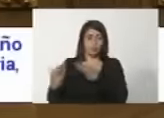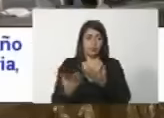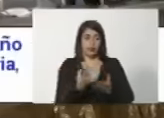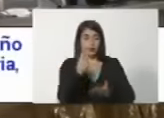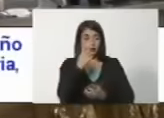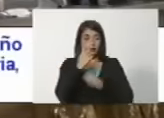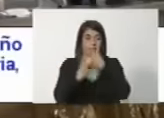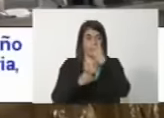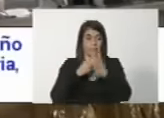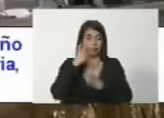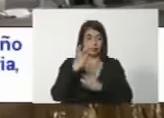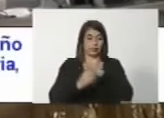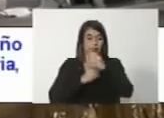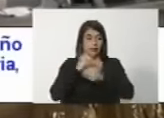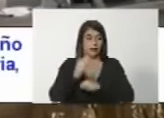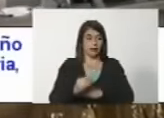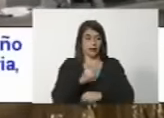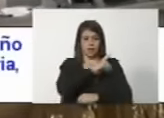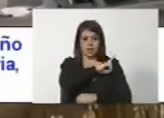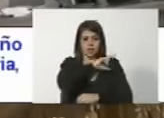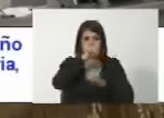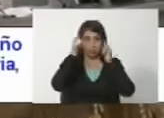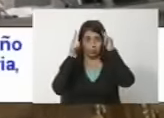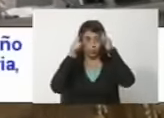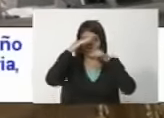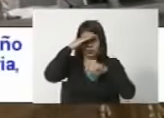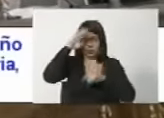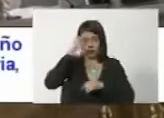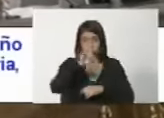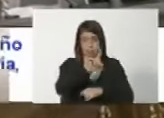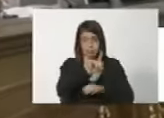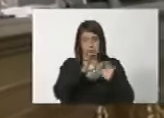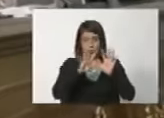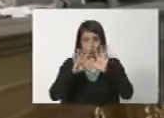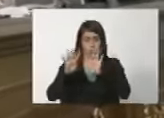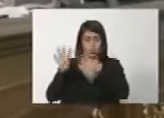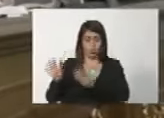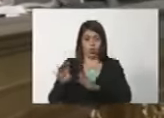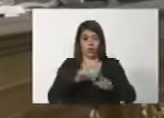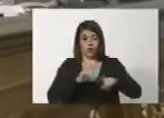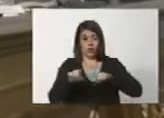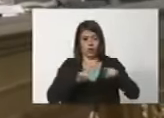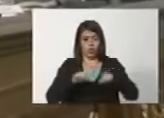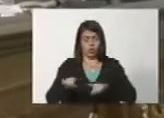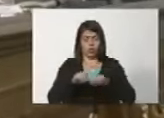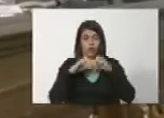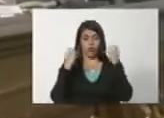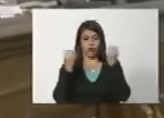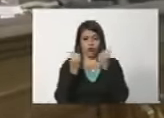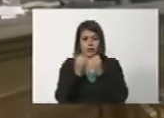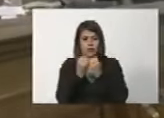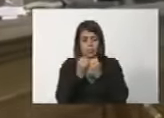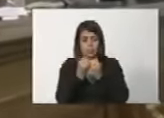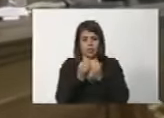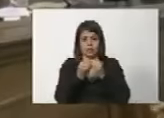primera visita que realizó el comandante Chávez en Cuba en el 99 como coordinadora de la oficina del consulado.